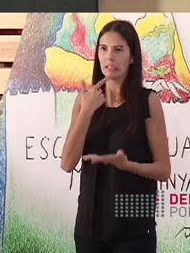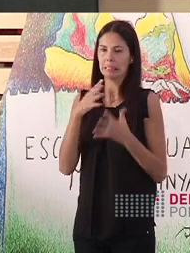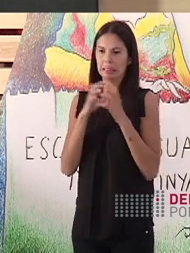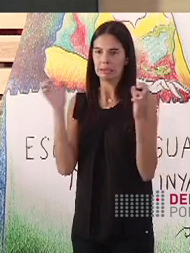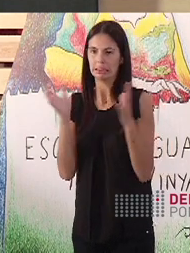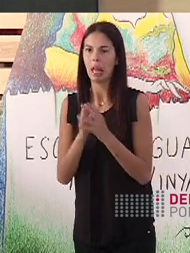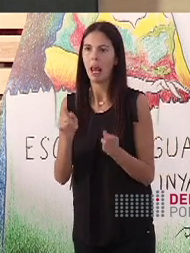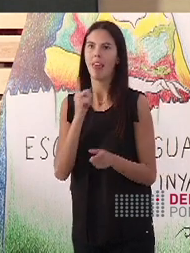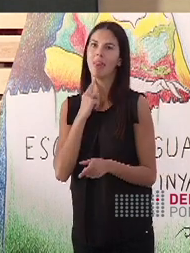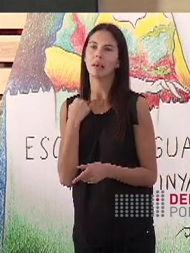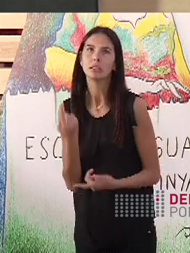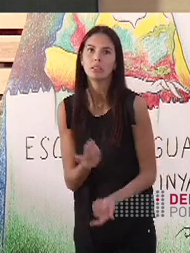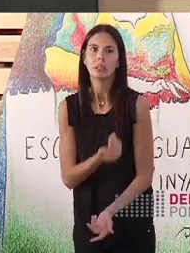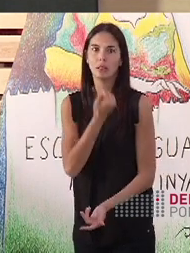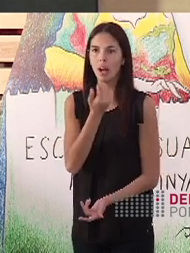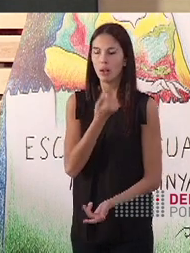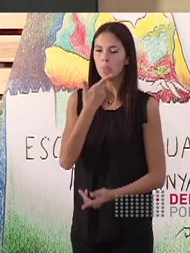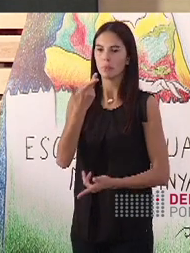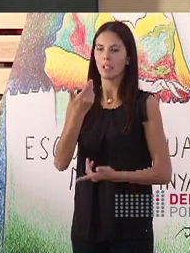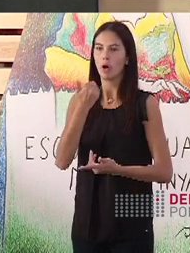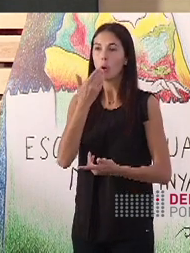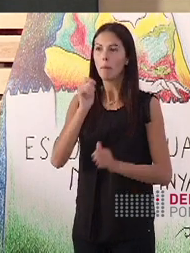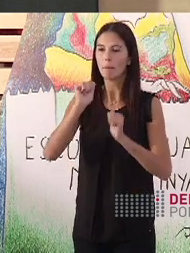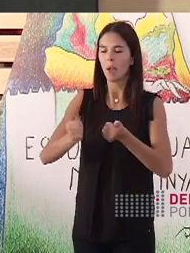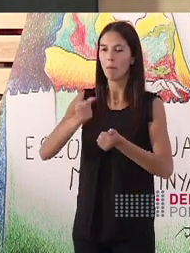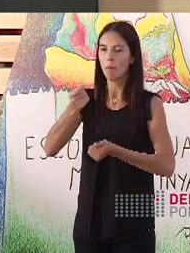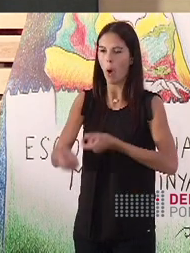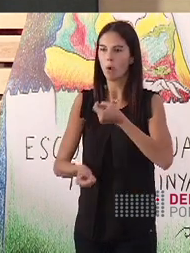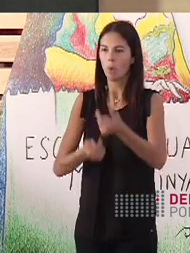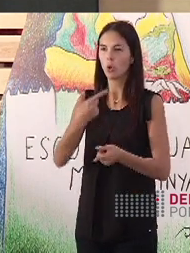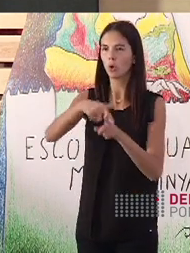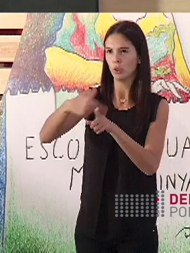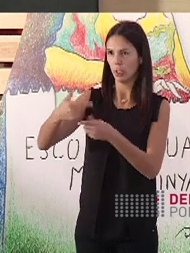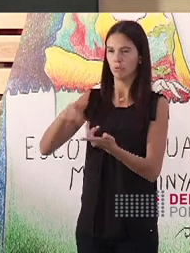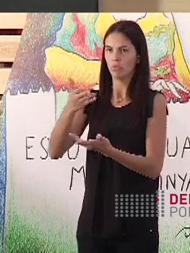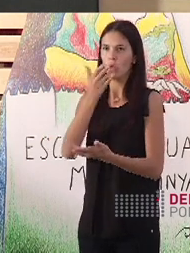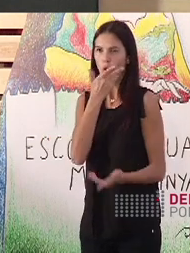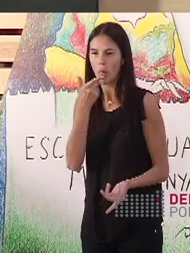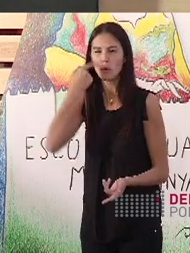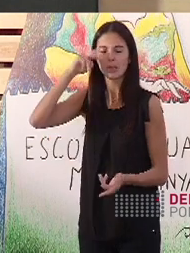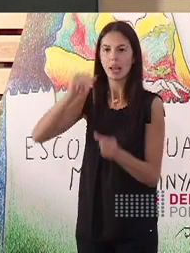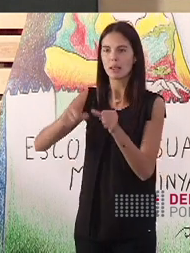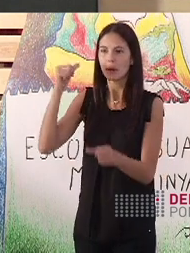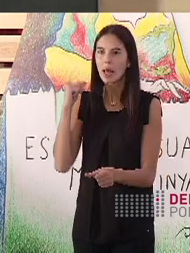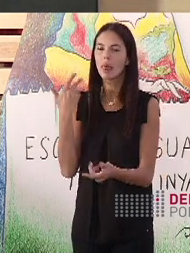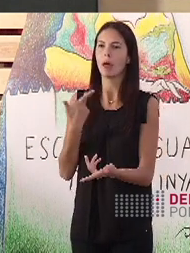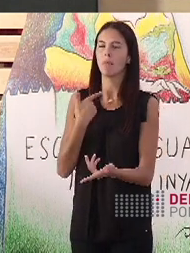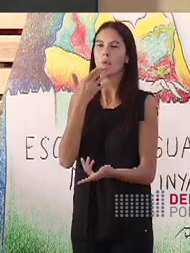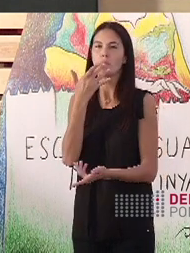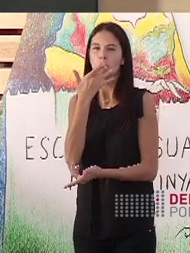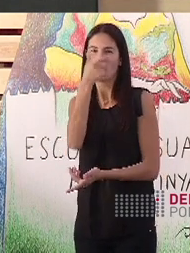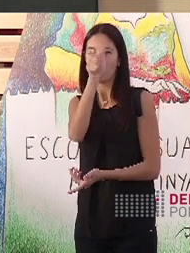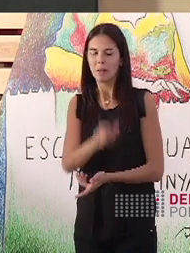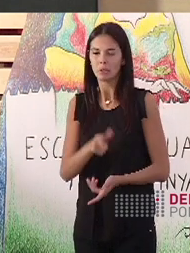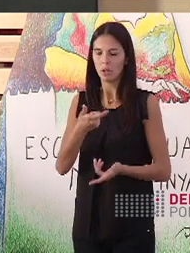porque el deseo no es innato, el deseo se va construyendo en base a lo que conocemos, a las experiencias que tenemos, a nuestra cultura, a la persona